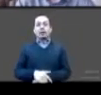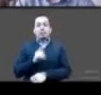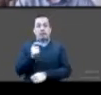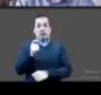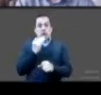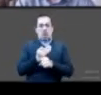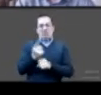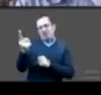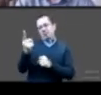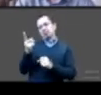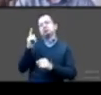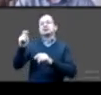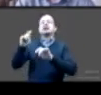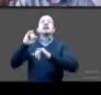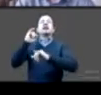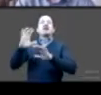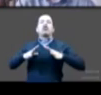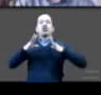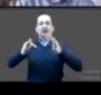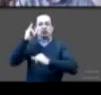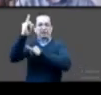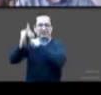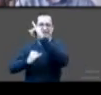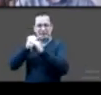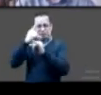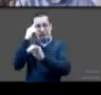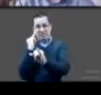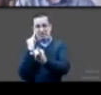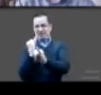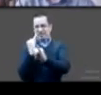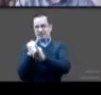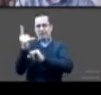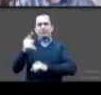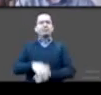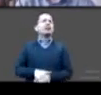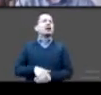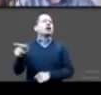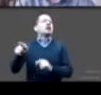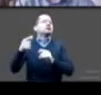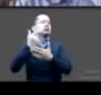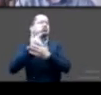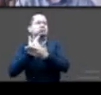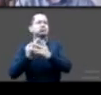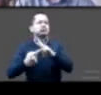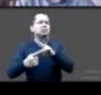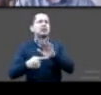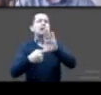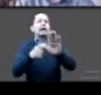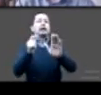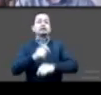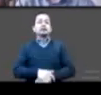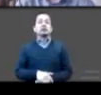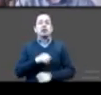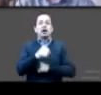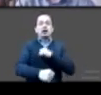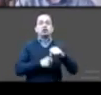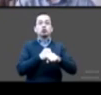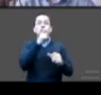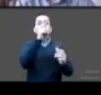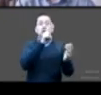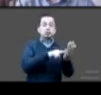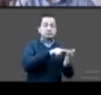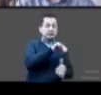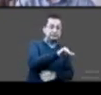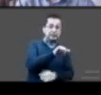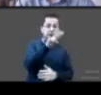tenemos es que desde el 2016, que fue los datos que he colocado aquí, 2017 y 2018,